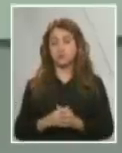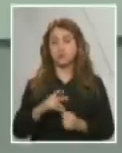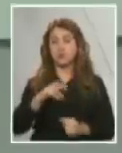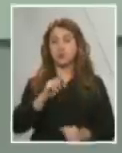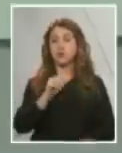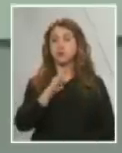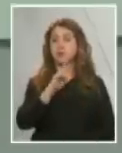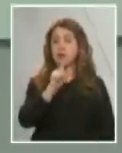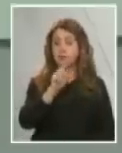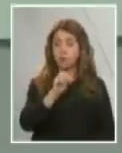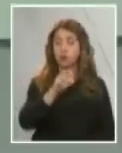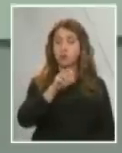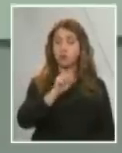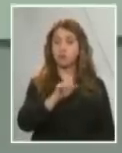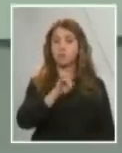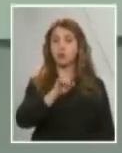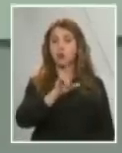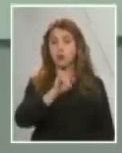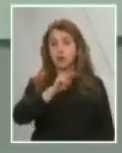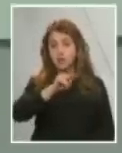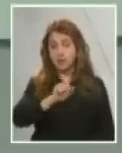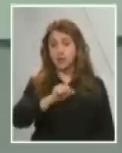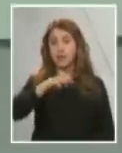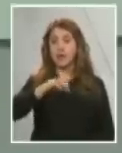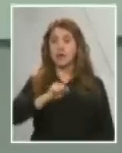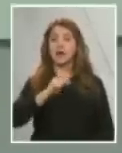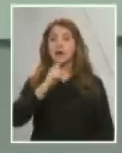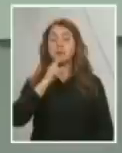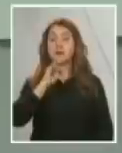Pablo, Paulina, Matías,